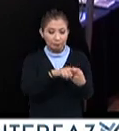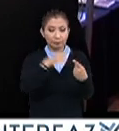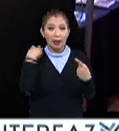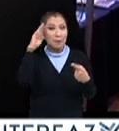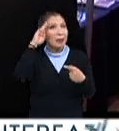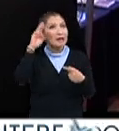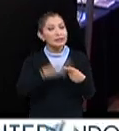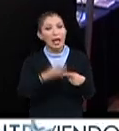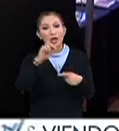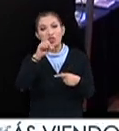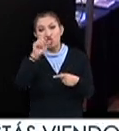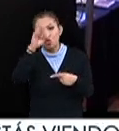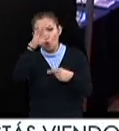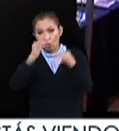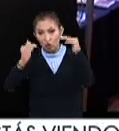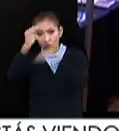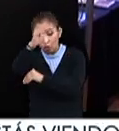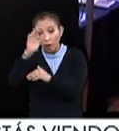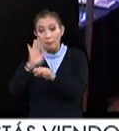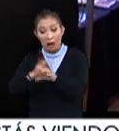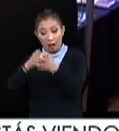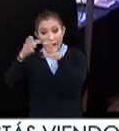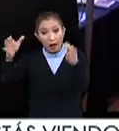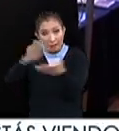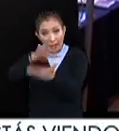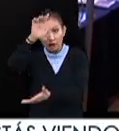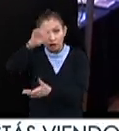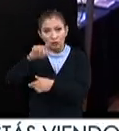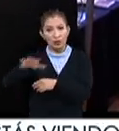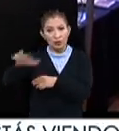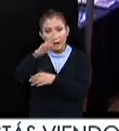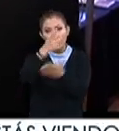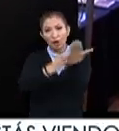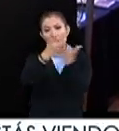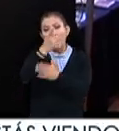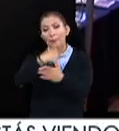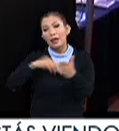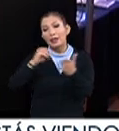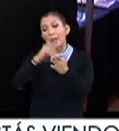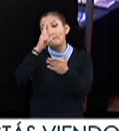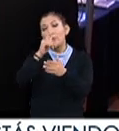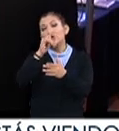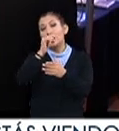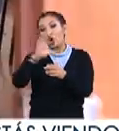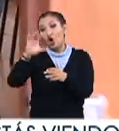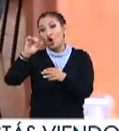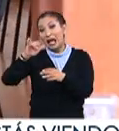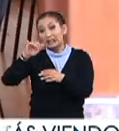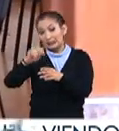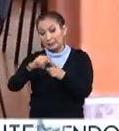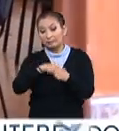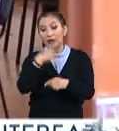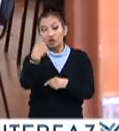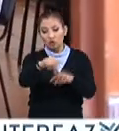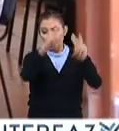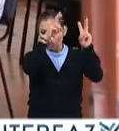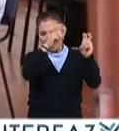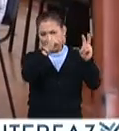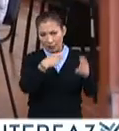Las maestrías y los doctorados, una gran parte de ellos están en el Programa Nacional de Posgrados de CONACYT. Parte